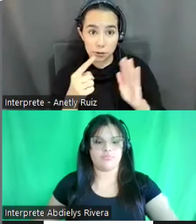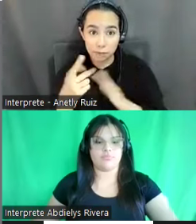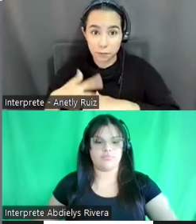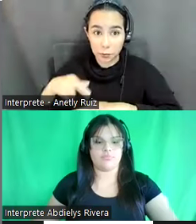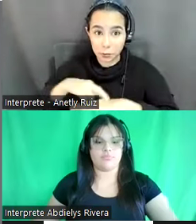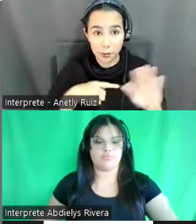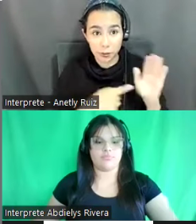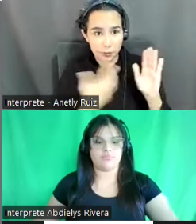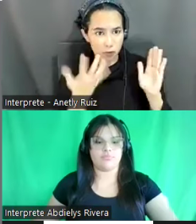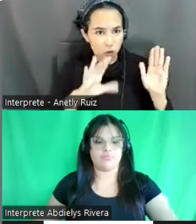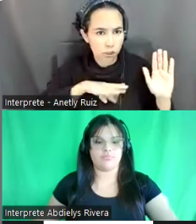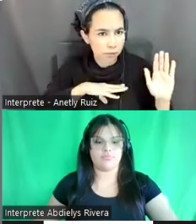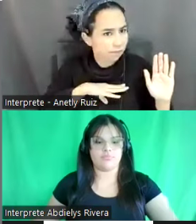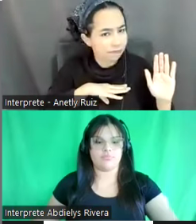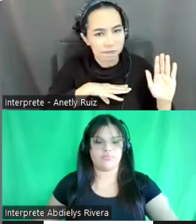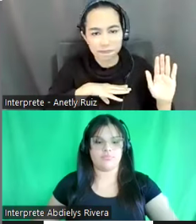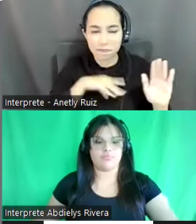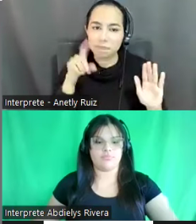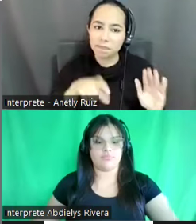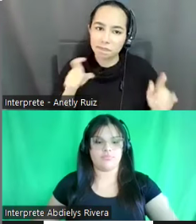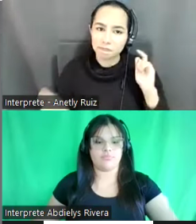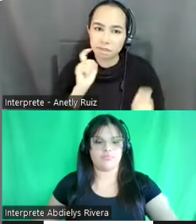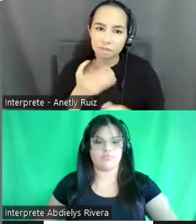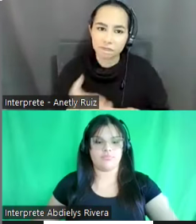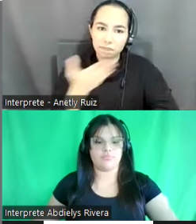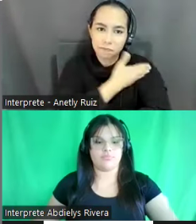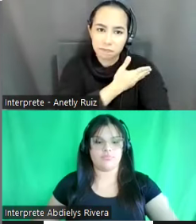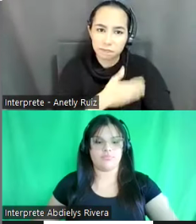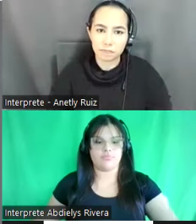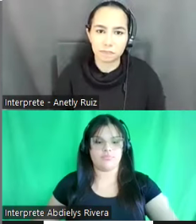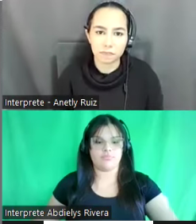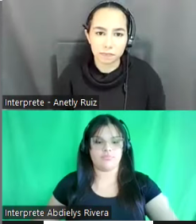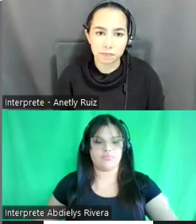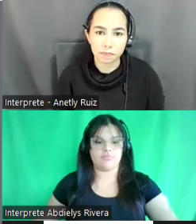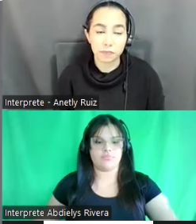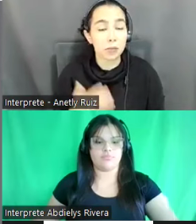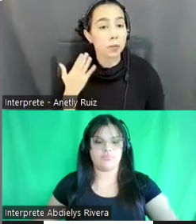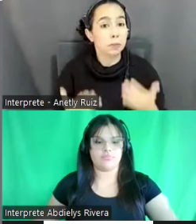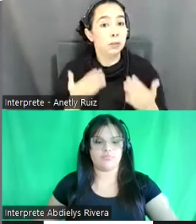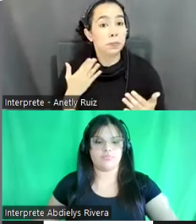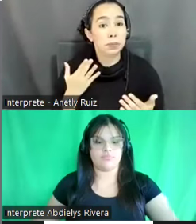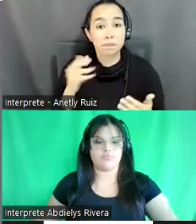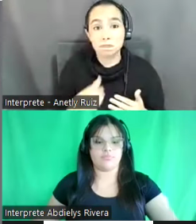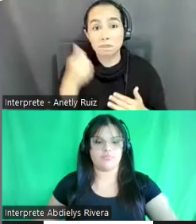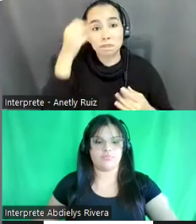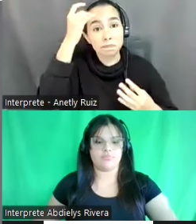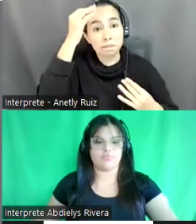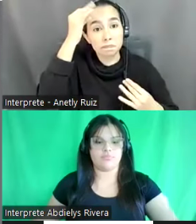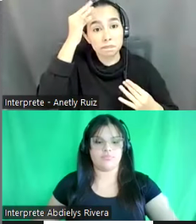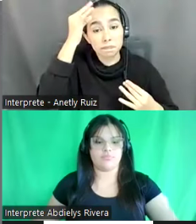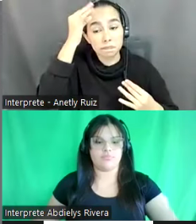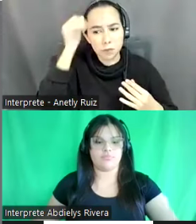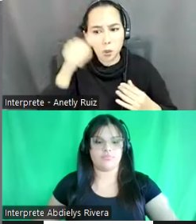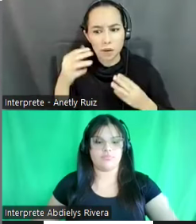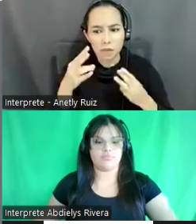mejorar. Tal vez considerar otras opciones que sean, ¿verdad?, fuera de la caja, porque no es hasta que se presentan